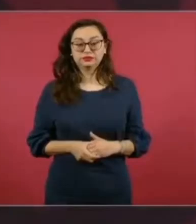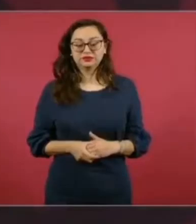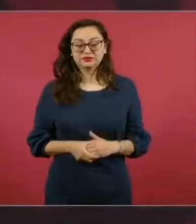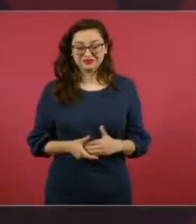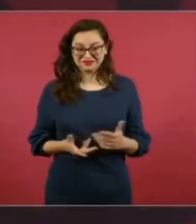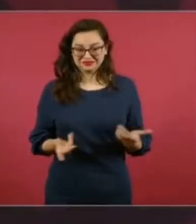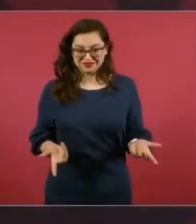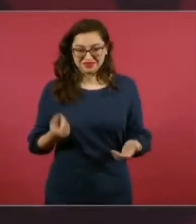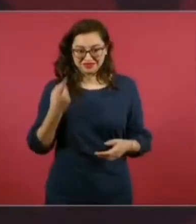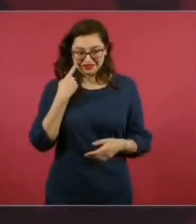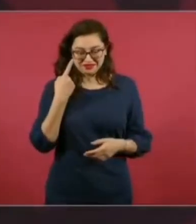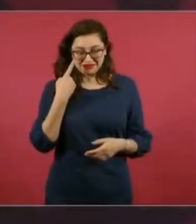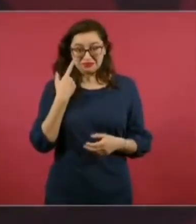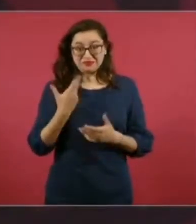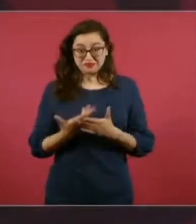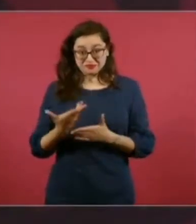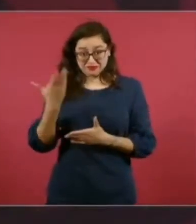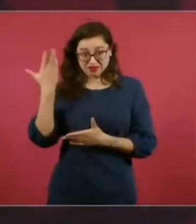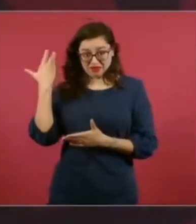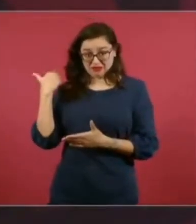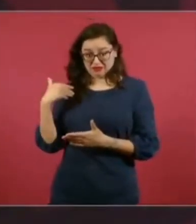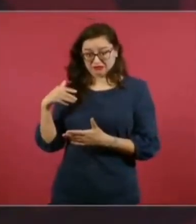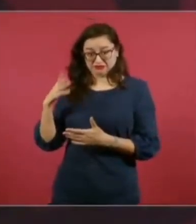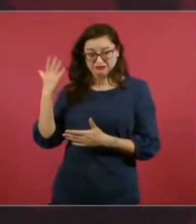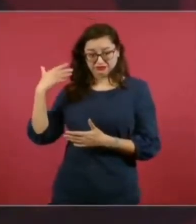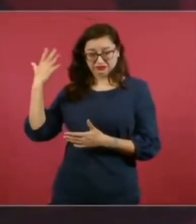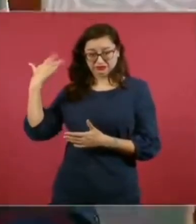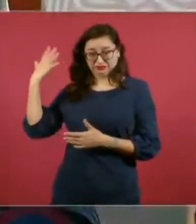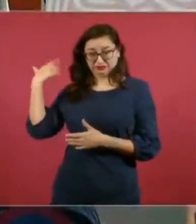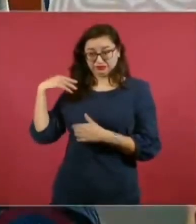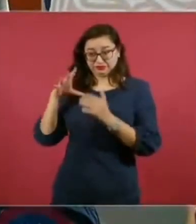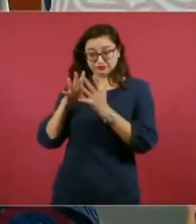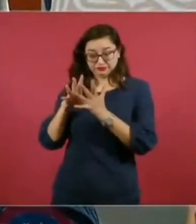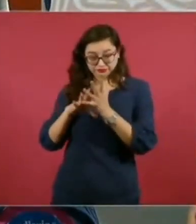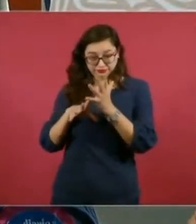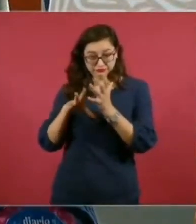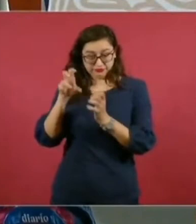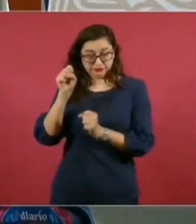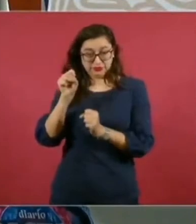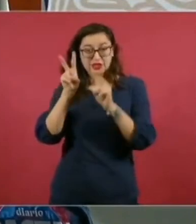se quitó de la Constitución el que la corrupción